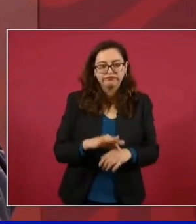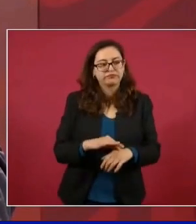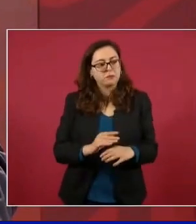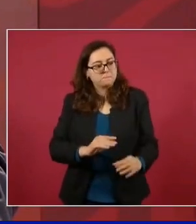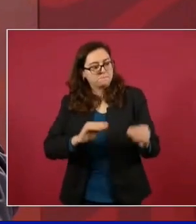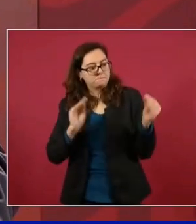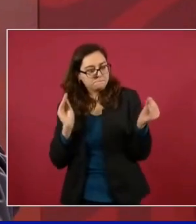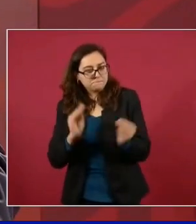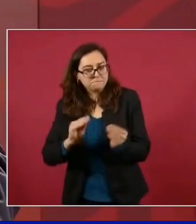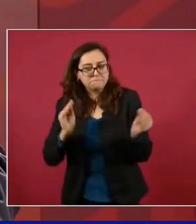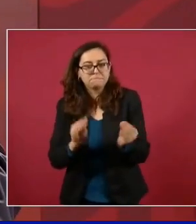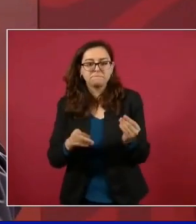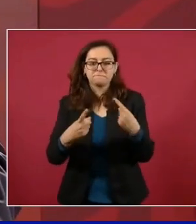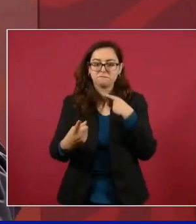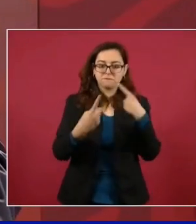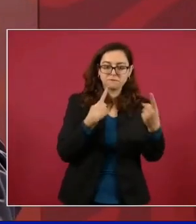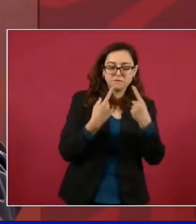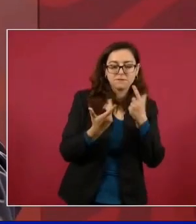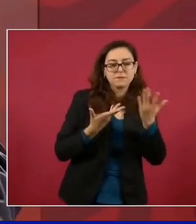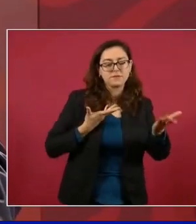Todo lo que está sucediendo en el país,